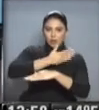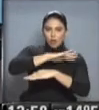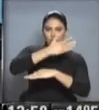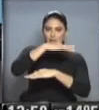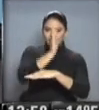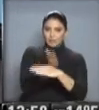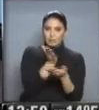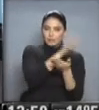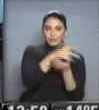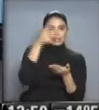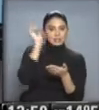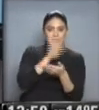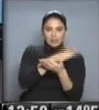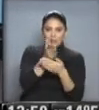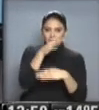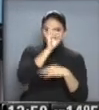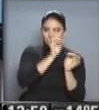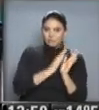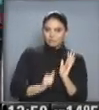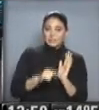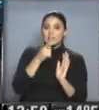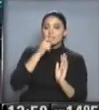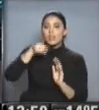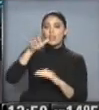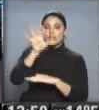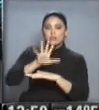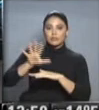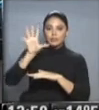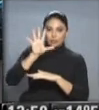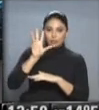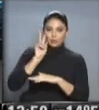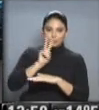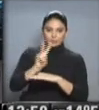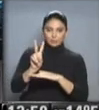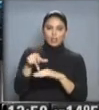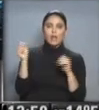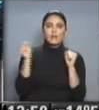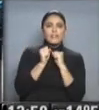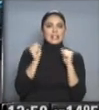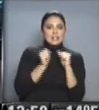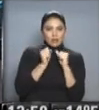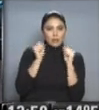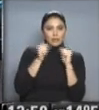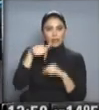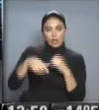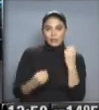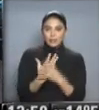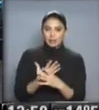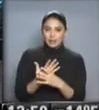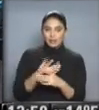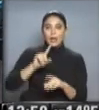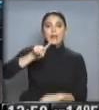cordillerana de esta región. Y si nos vamos a la zona central, tiempo frío, mucho frío hizo esta mañana.